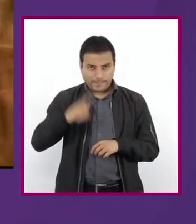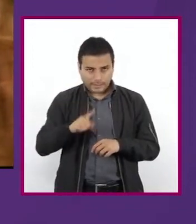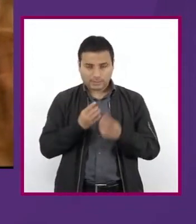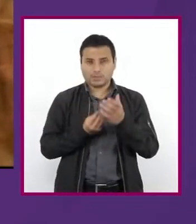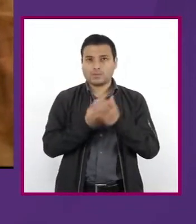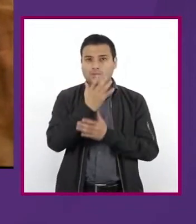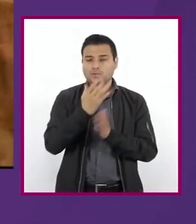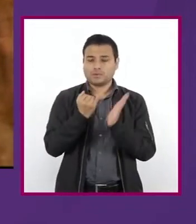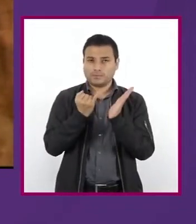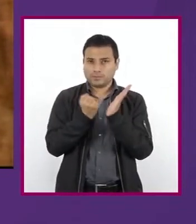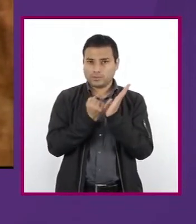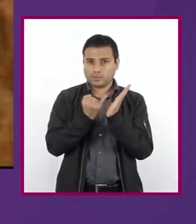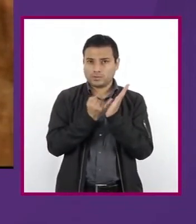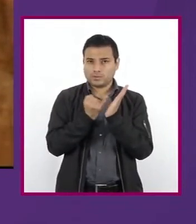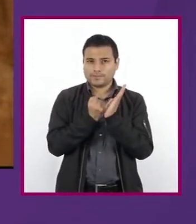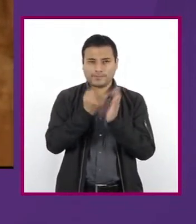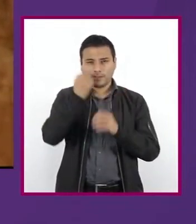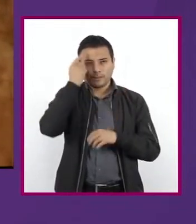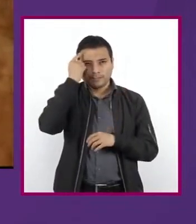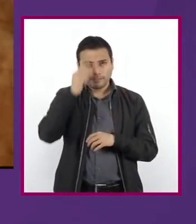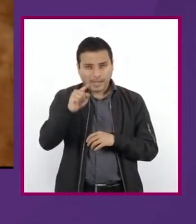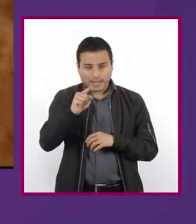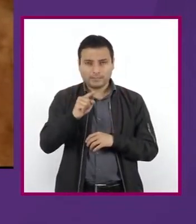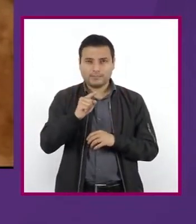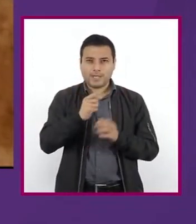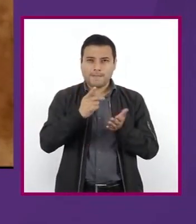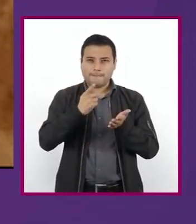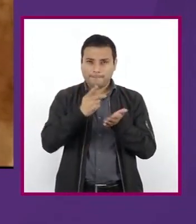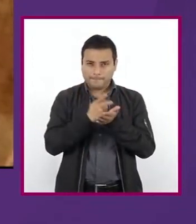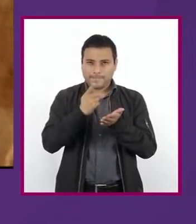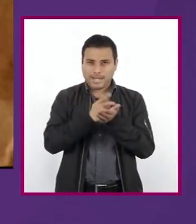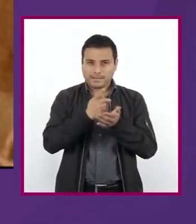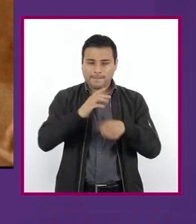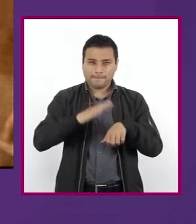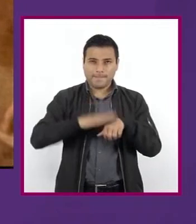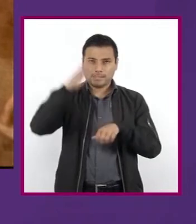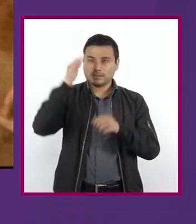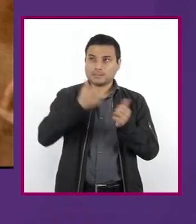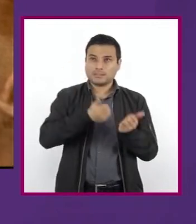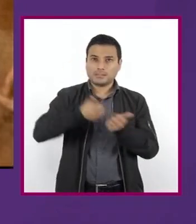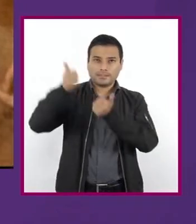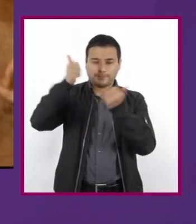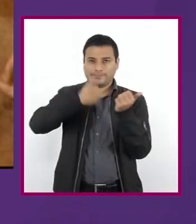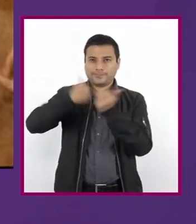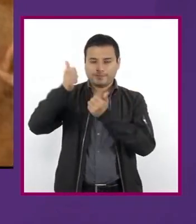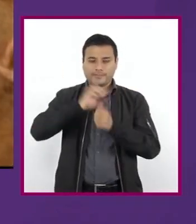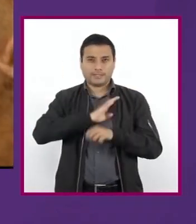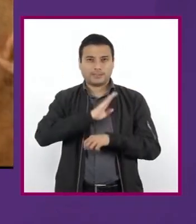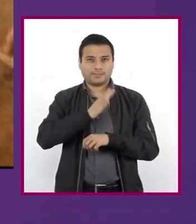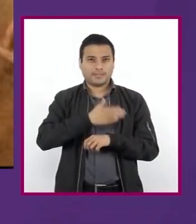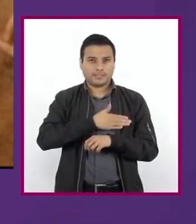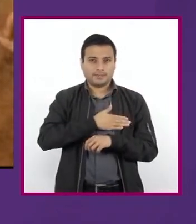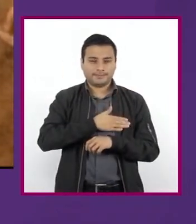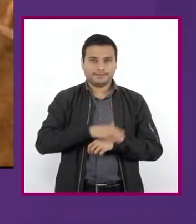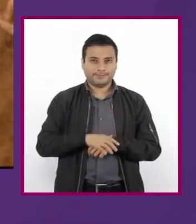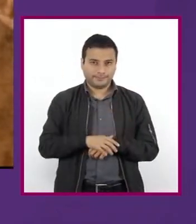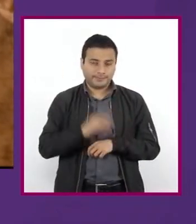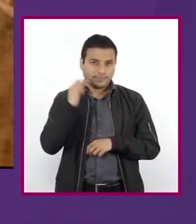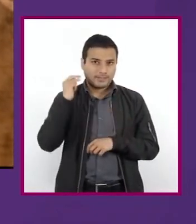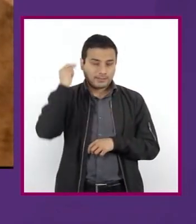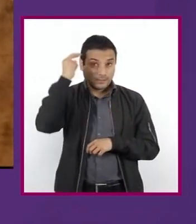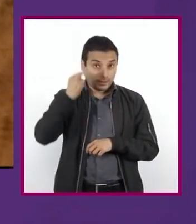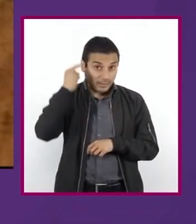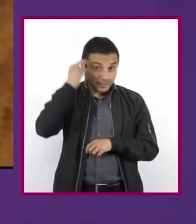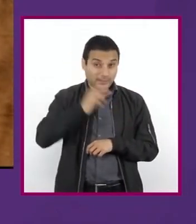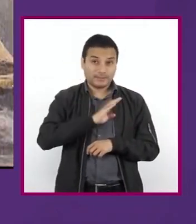impuestos con la finalidad de llevar más plata a España y así equilibrar la balanza de pagos, porque la corona española